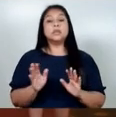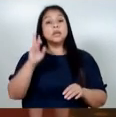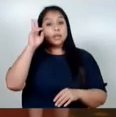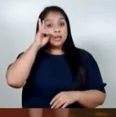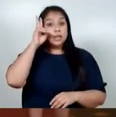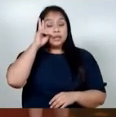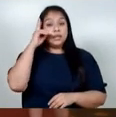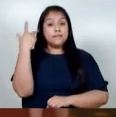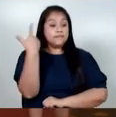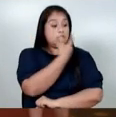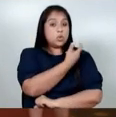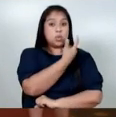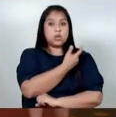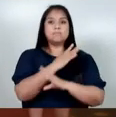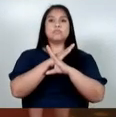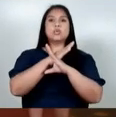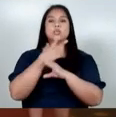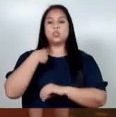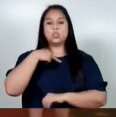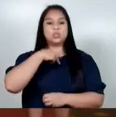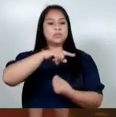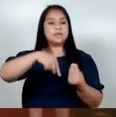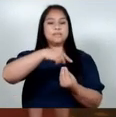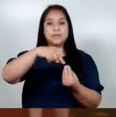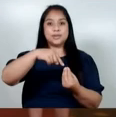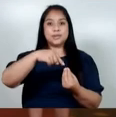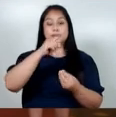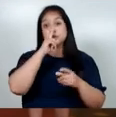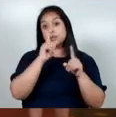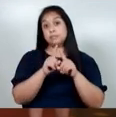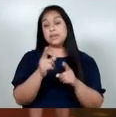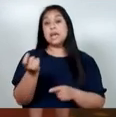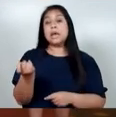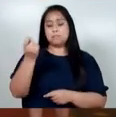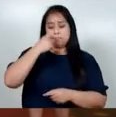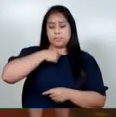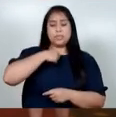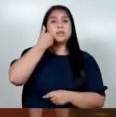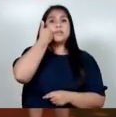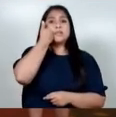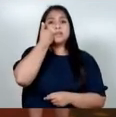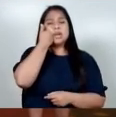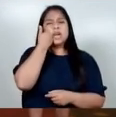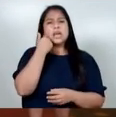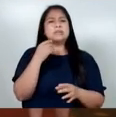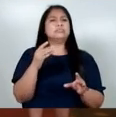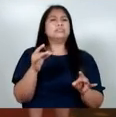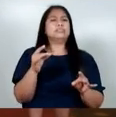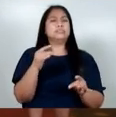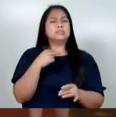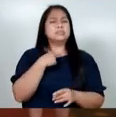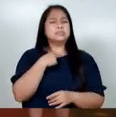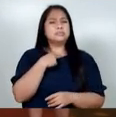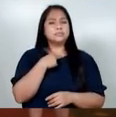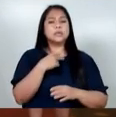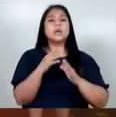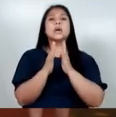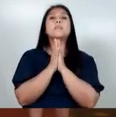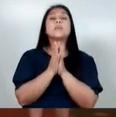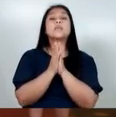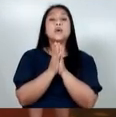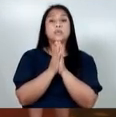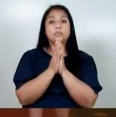la vacunación protege a nuestras familias de sufrir la enfermedad de forma grave. Por favor,